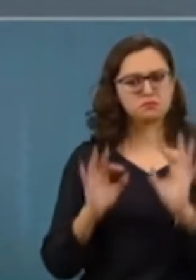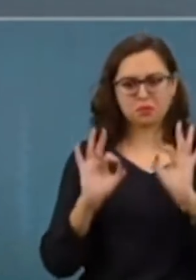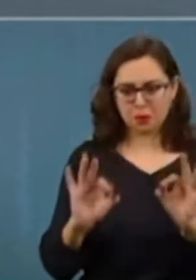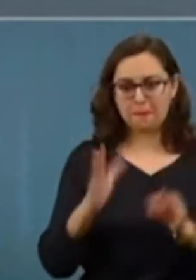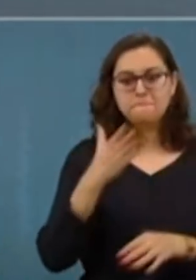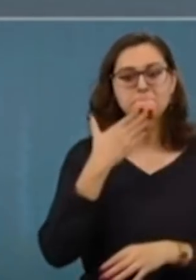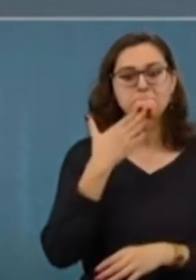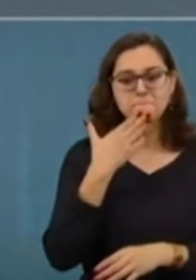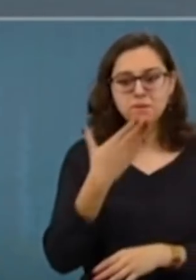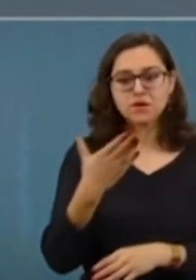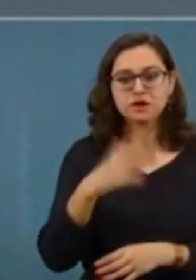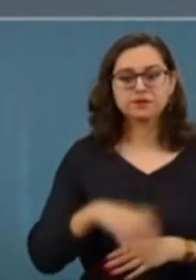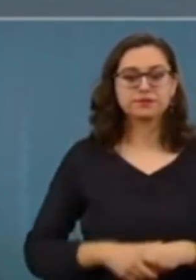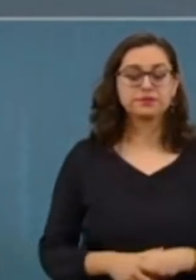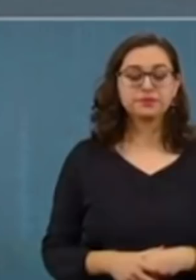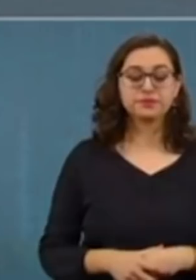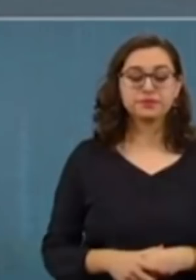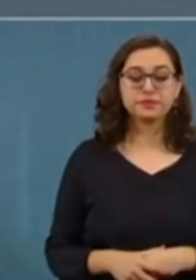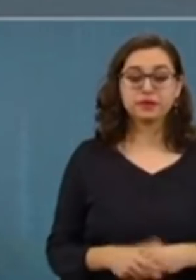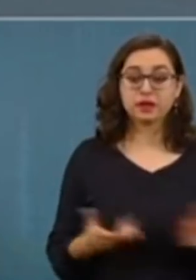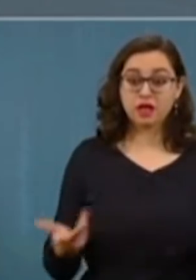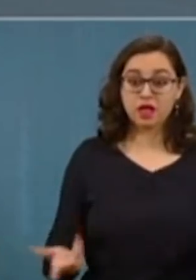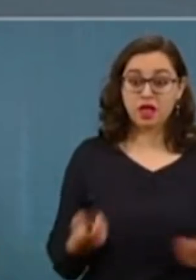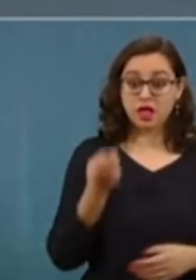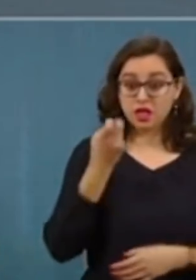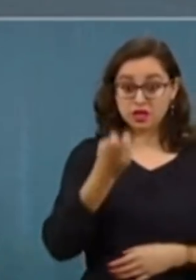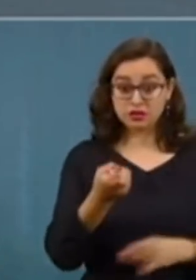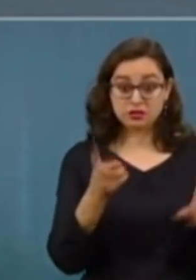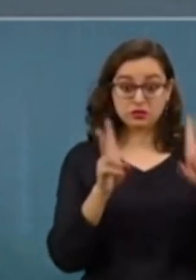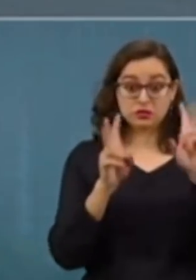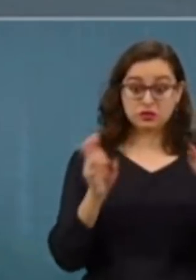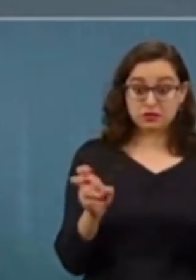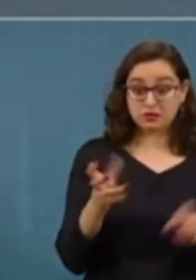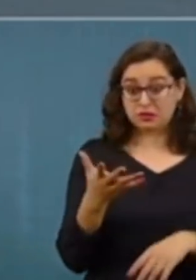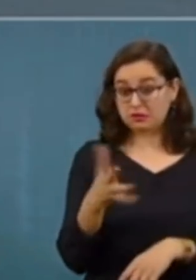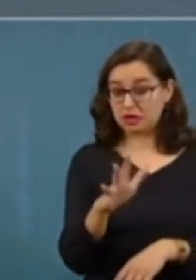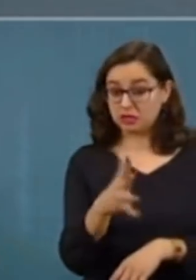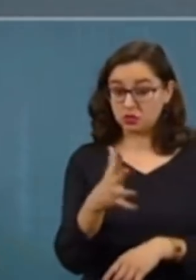así ya no hay medias tintas.